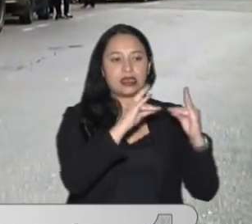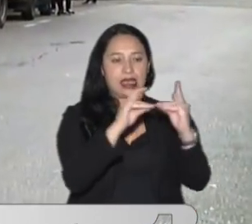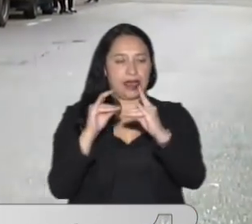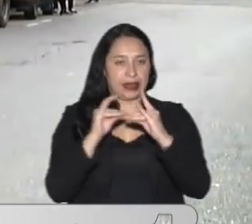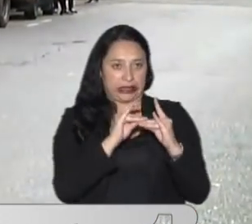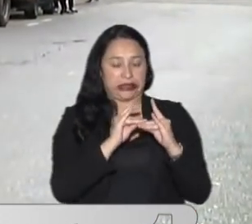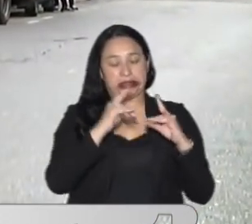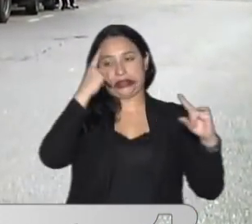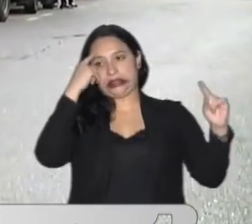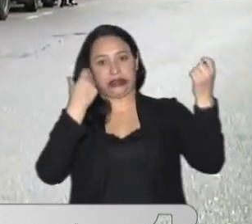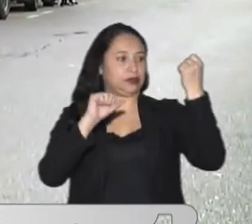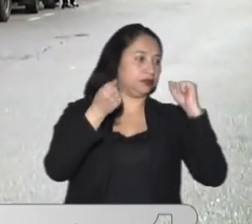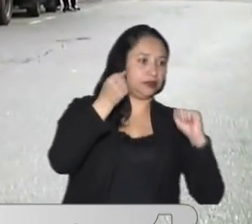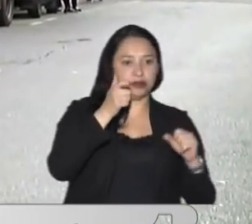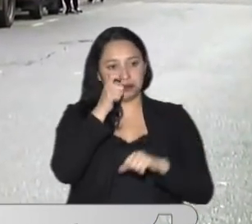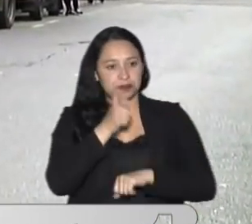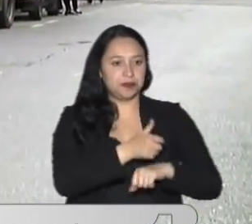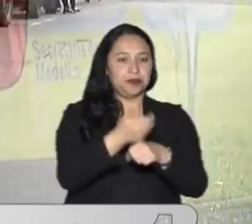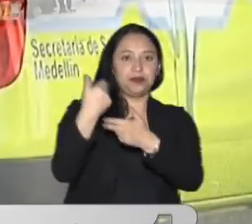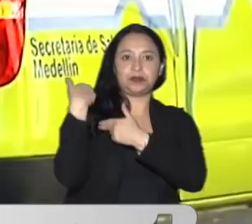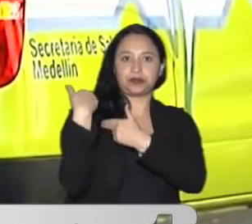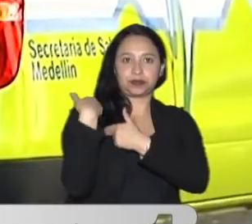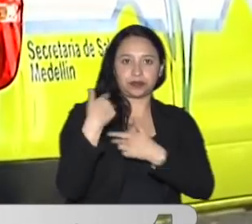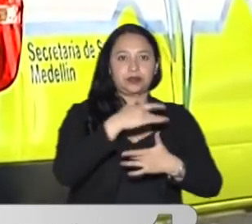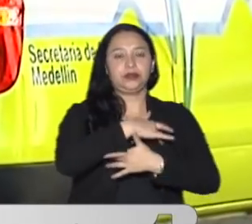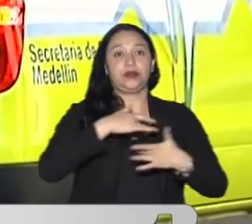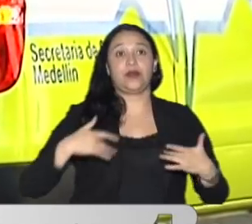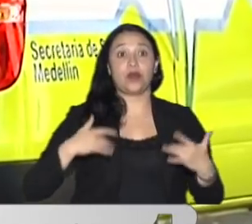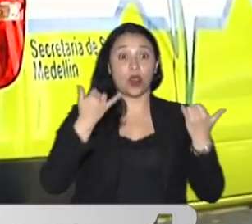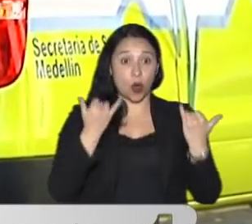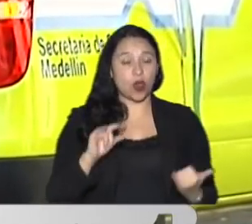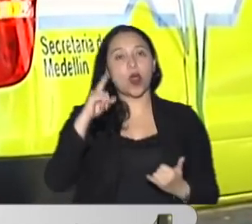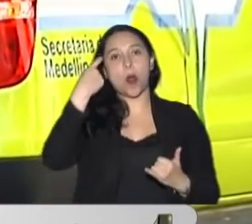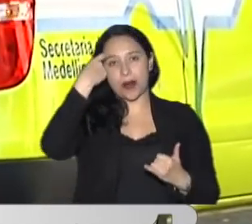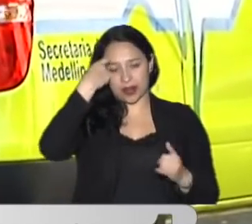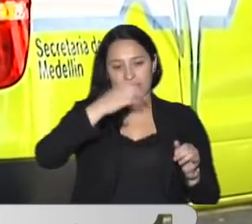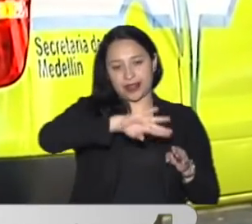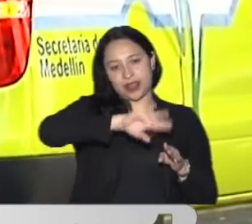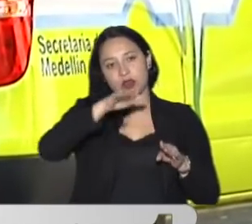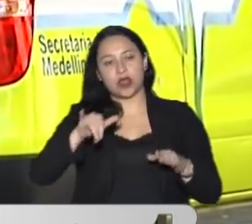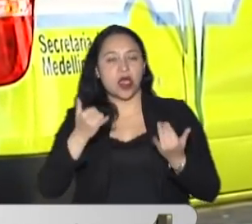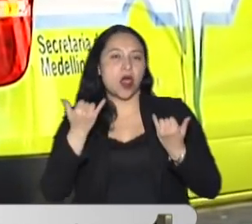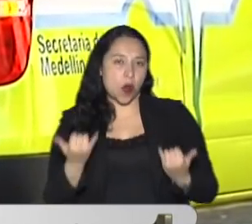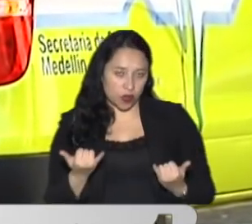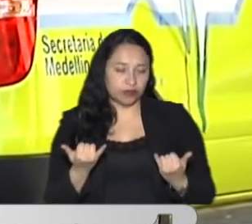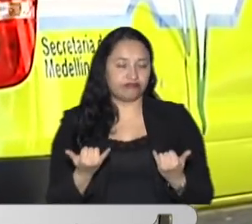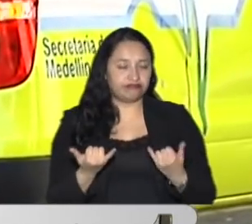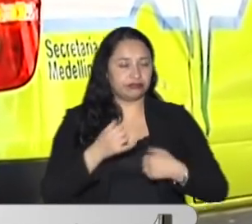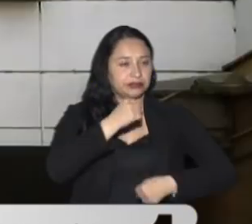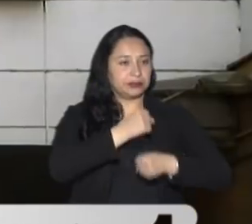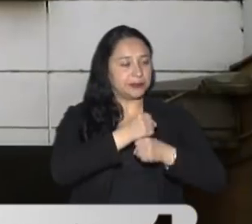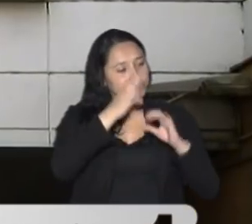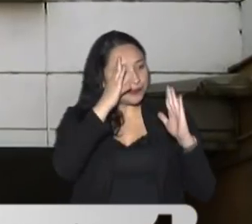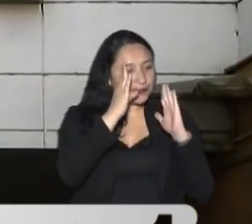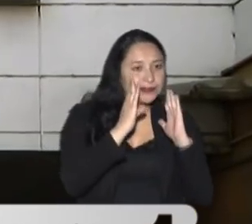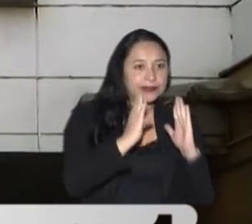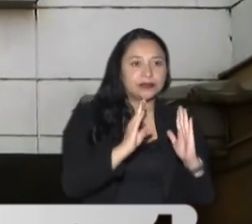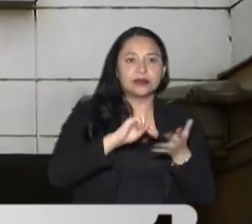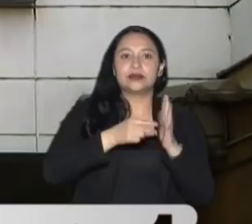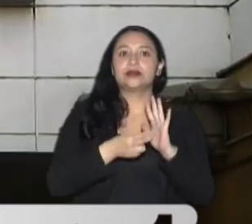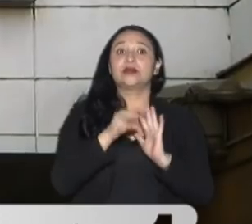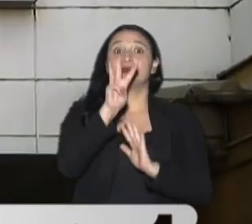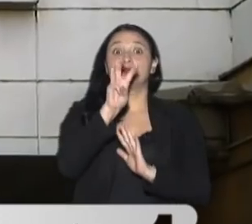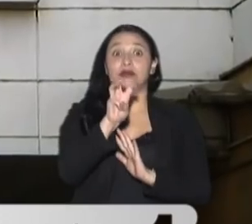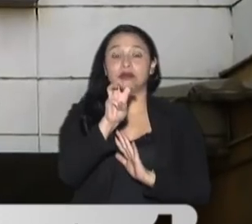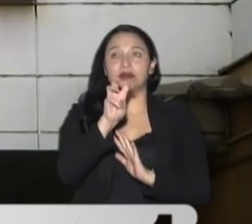a las autoridades de salud y también al gobernador de Antioquia, quien hoy retomó sus funciones, pues esto significa una ocupación del 82% y en caso tal